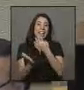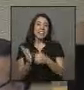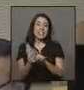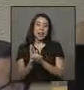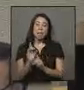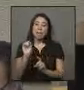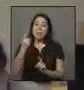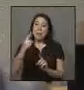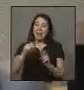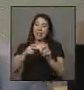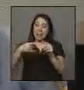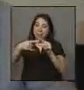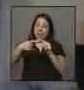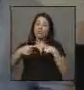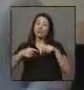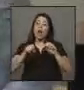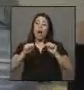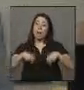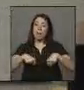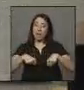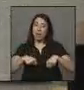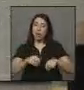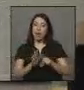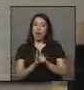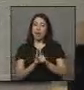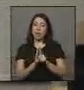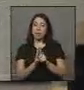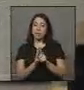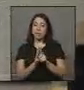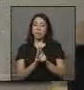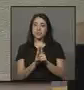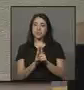primer punto, nosotros aprobamos la ley